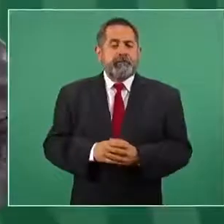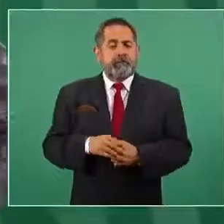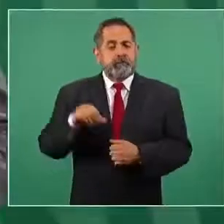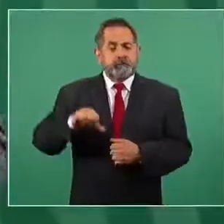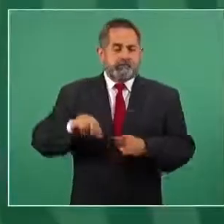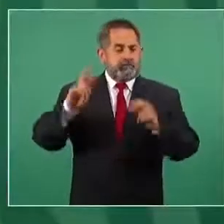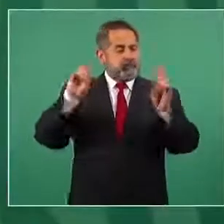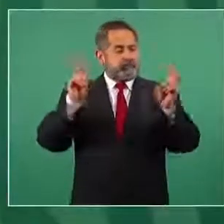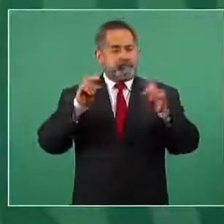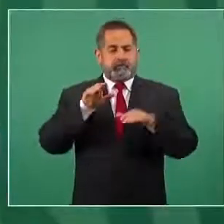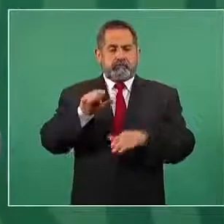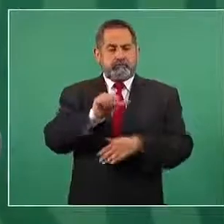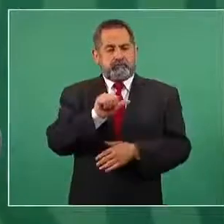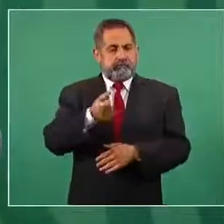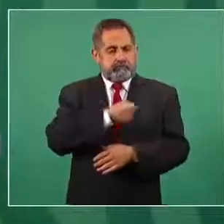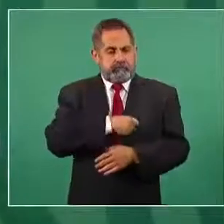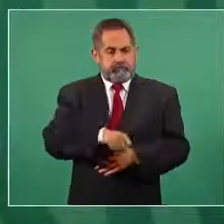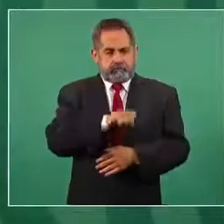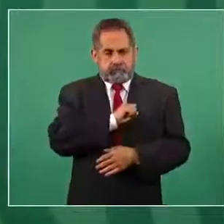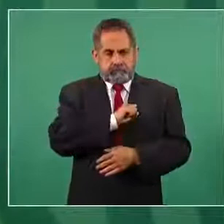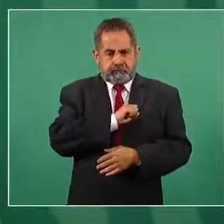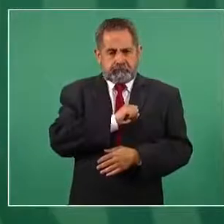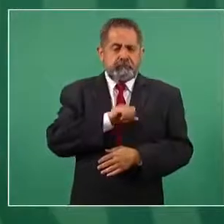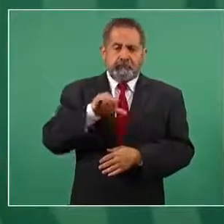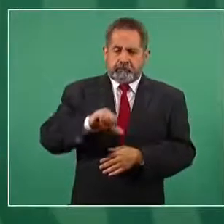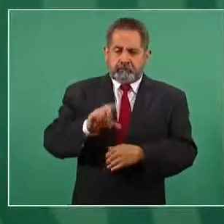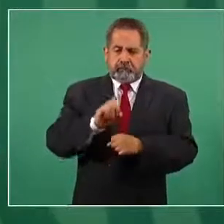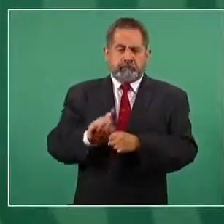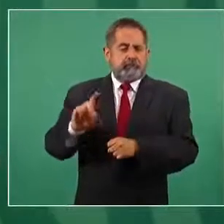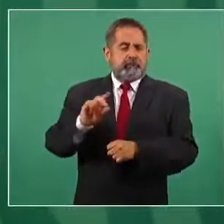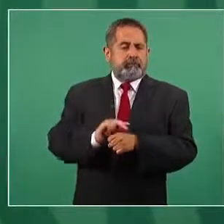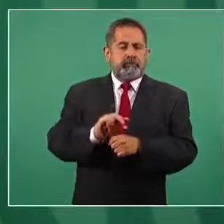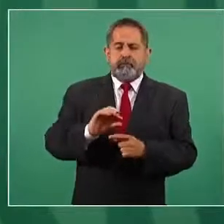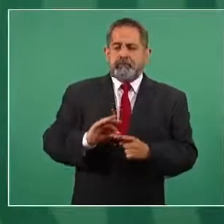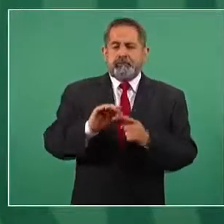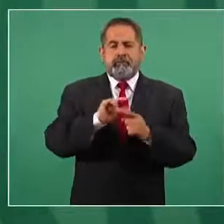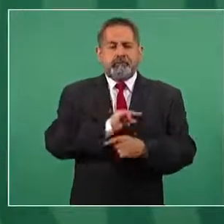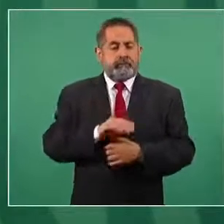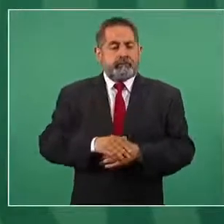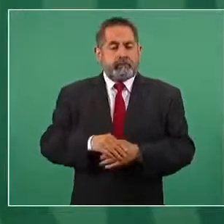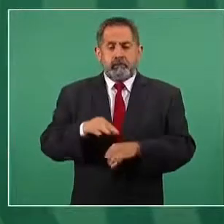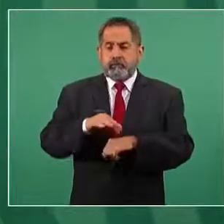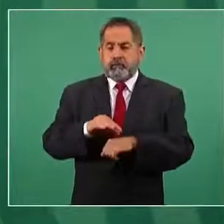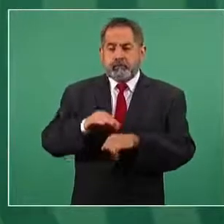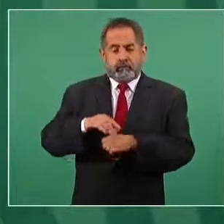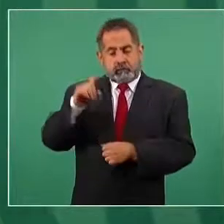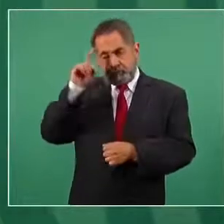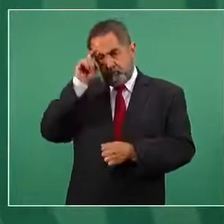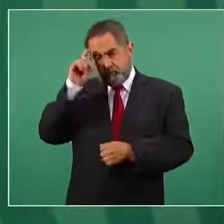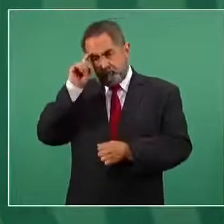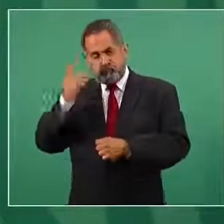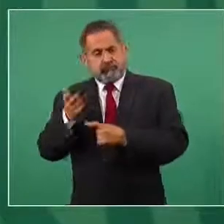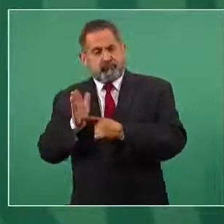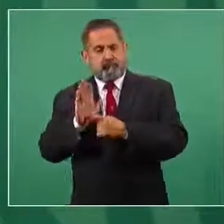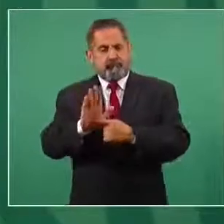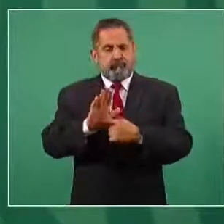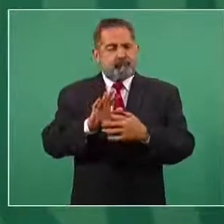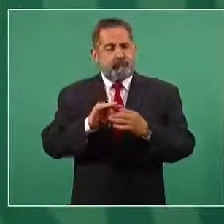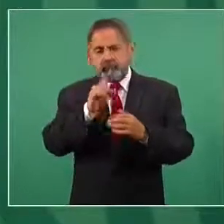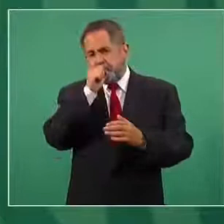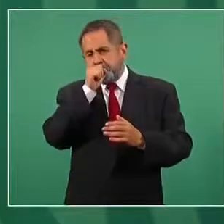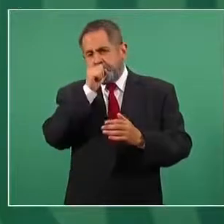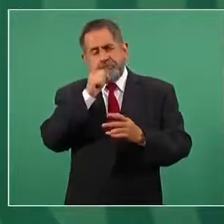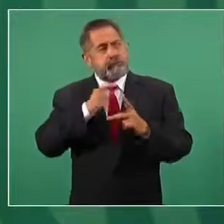Pulso de la Salud es un día especial. El doctor López-Gatell les mostrará los indicadores clave